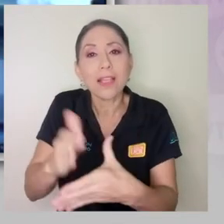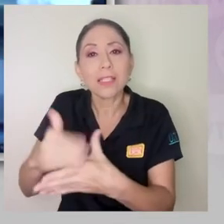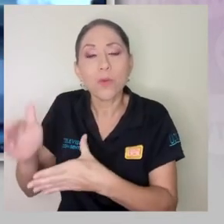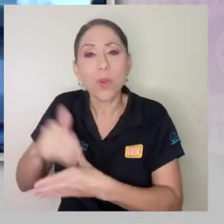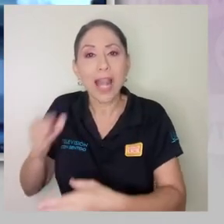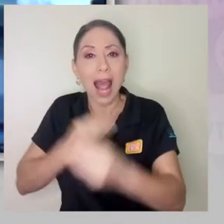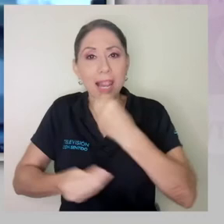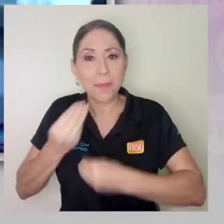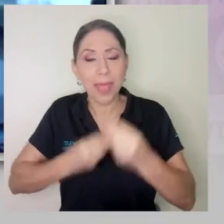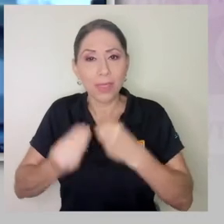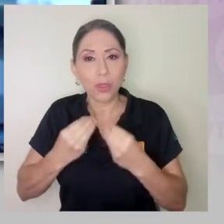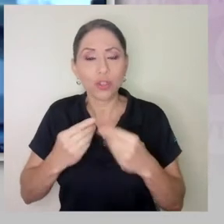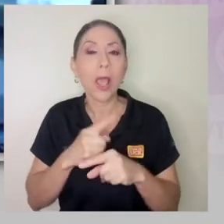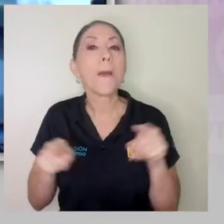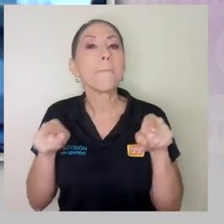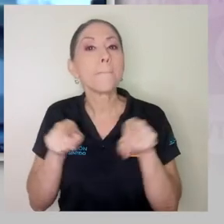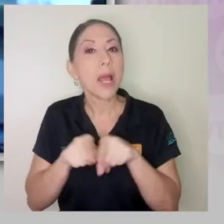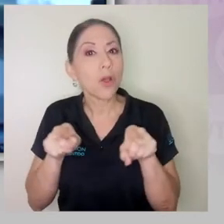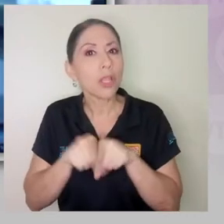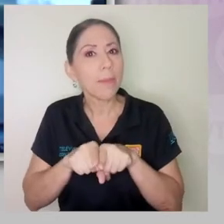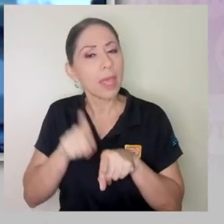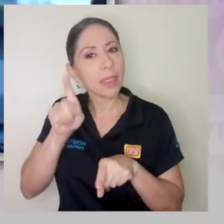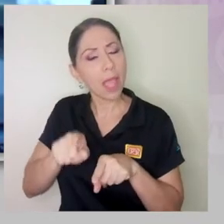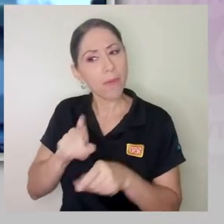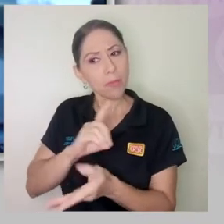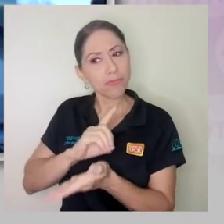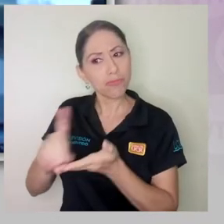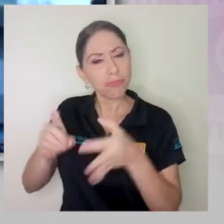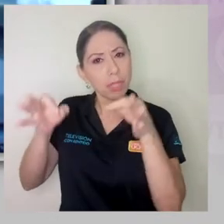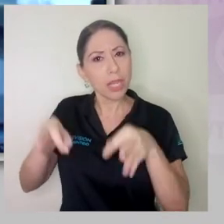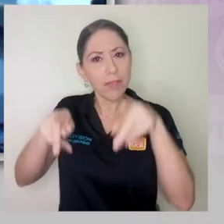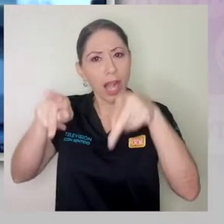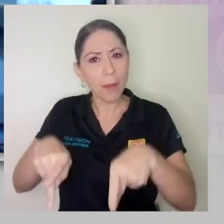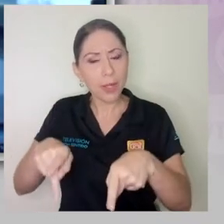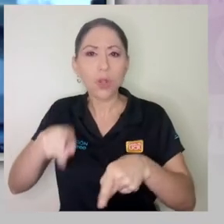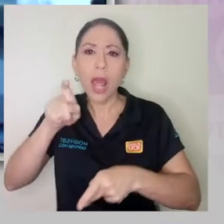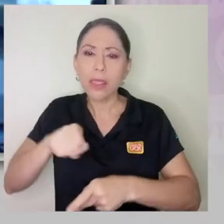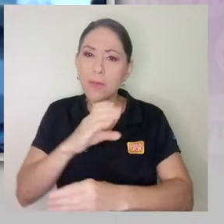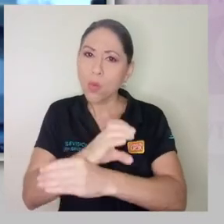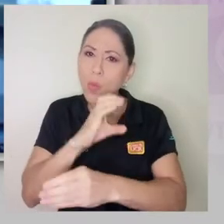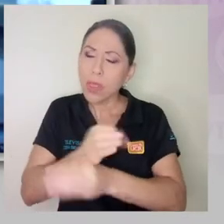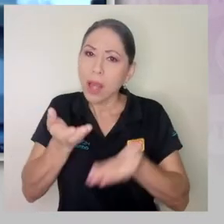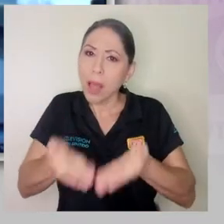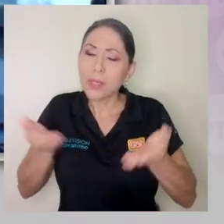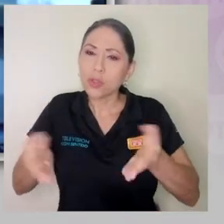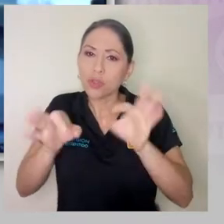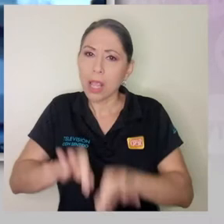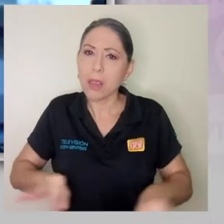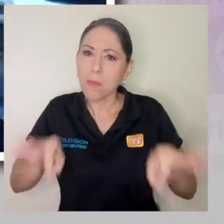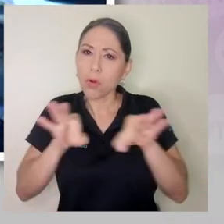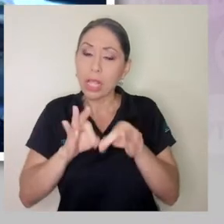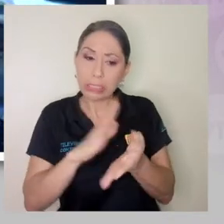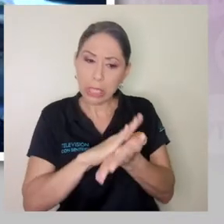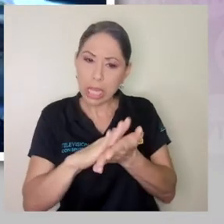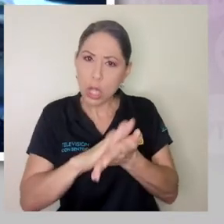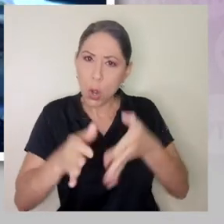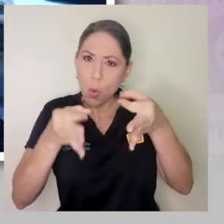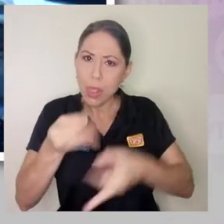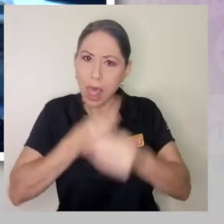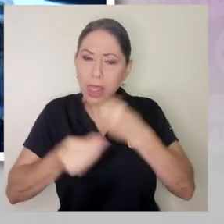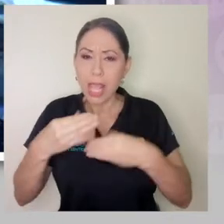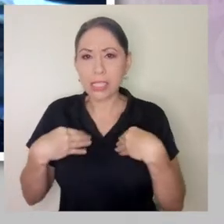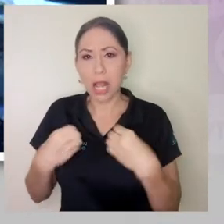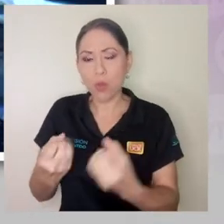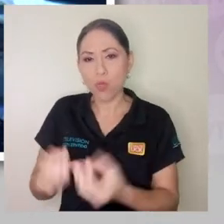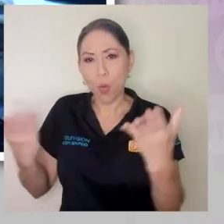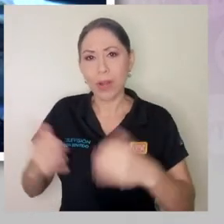deba siempre dignificar a la persona y cuidar aspectos tan importantes como la inocuidad y la misma salud pública. El trabajo que se realiza desde